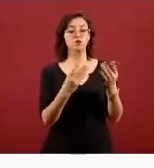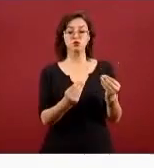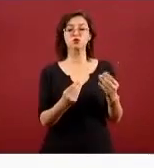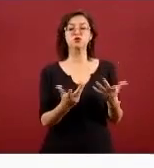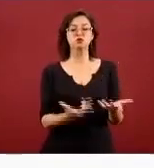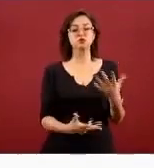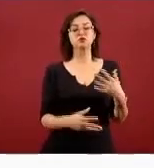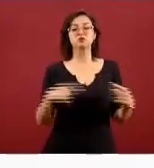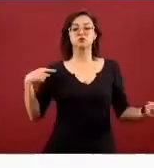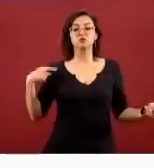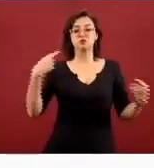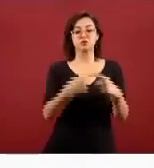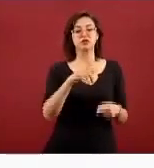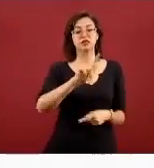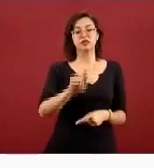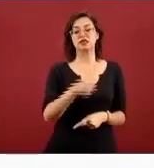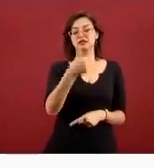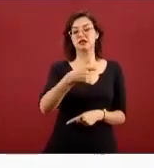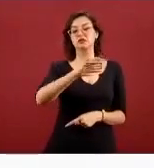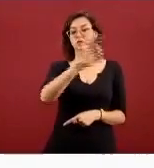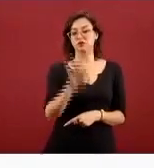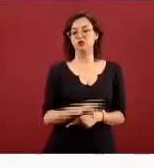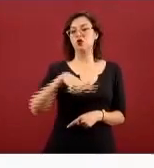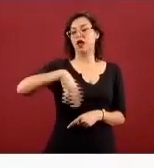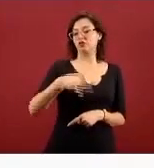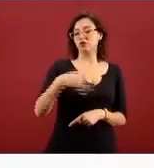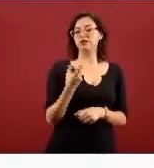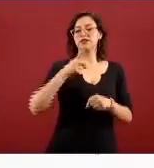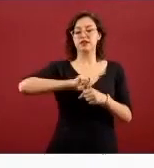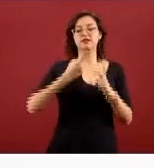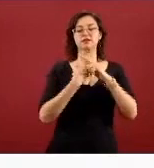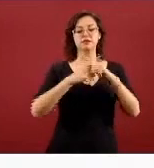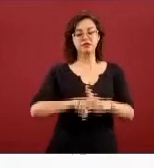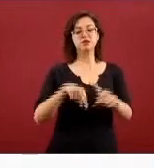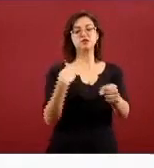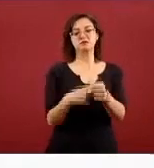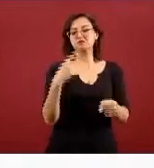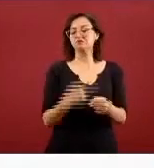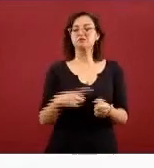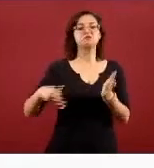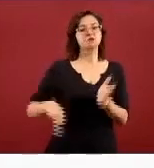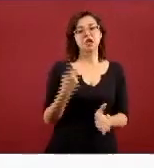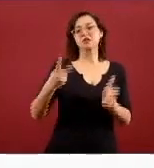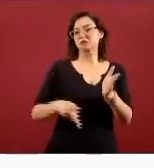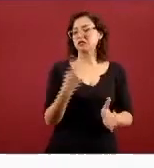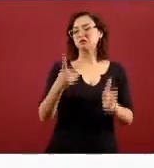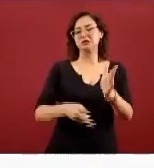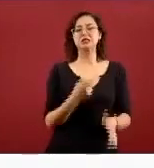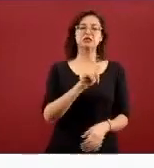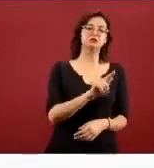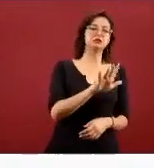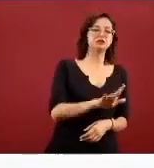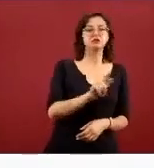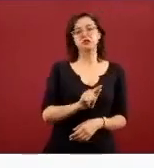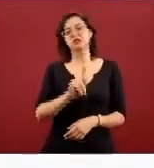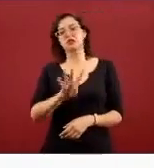un 76%. Si recuerdan las presentaciones anteriores, se ha mantenido entre un 75, 74, 76,